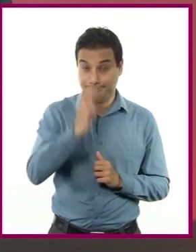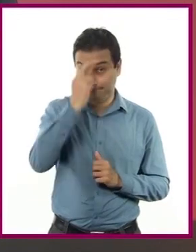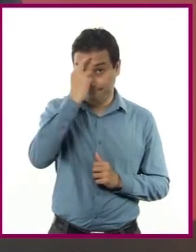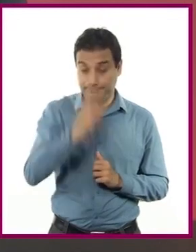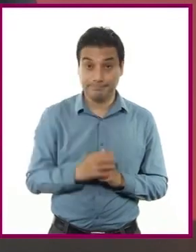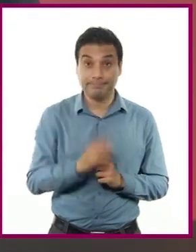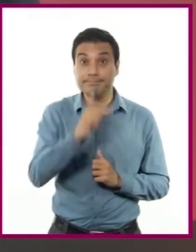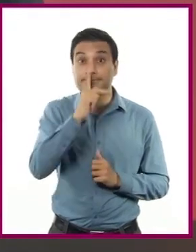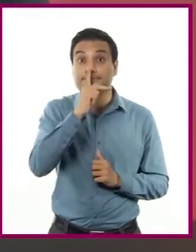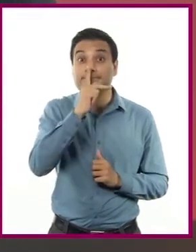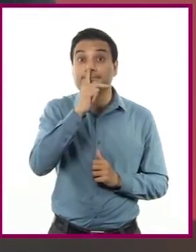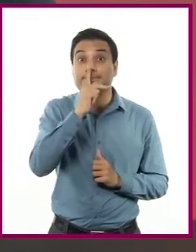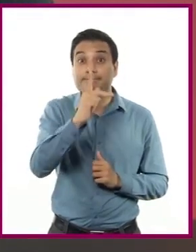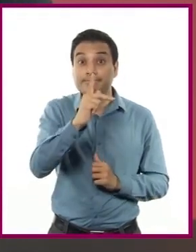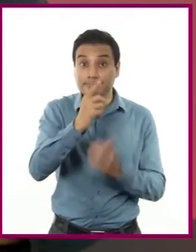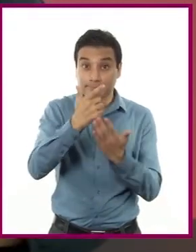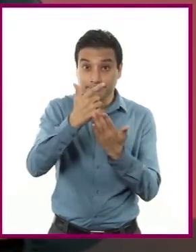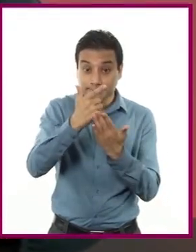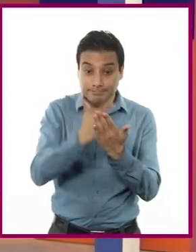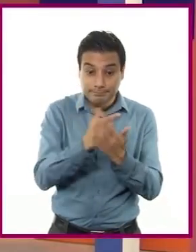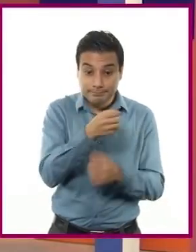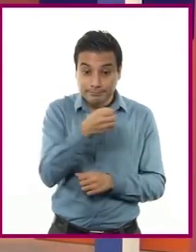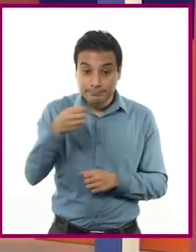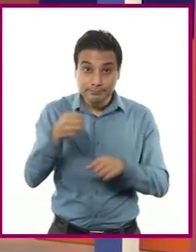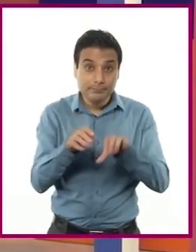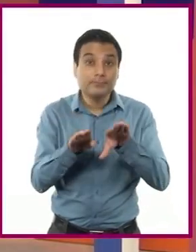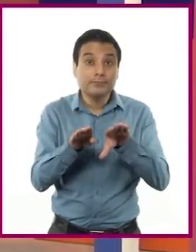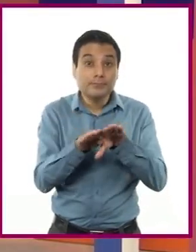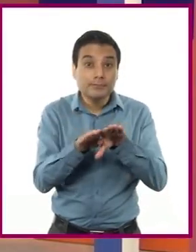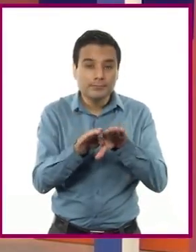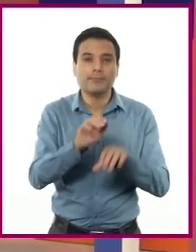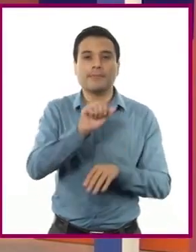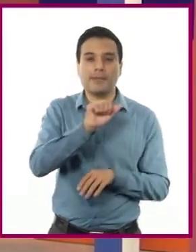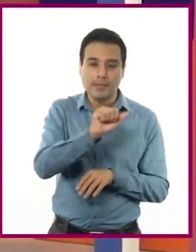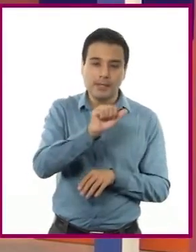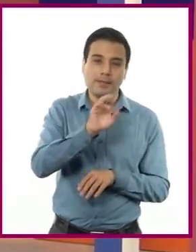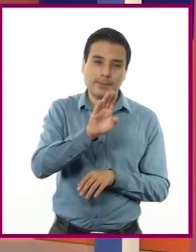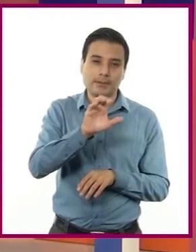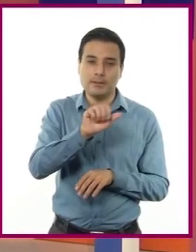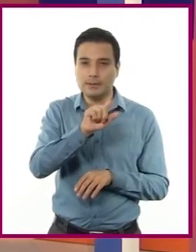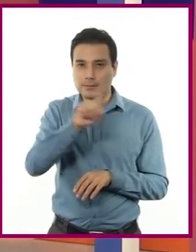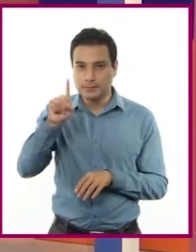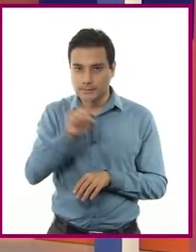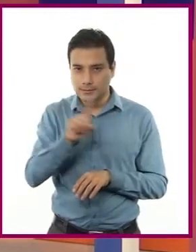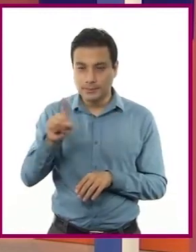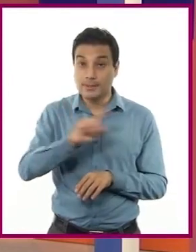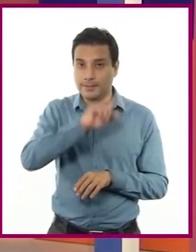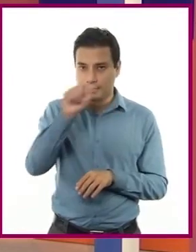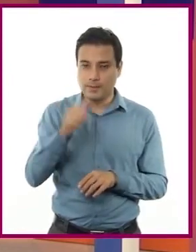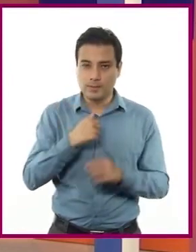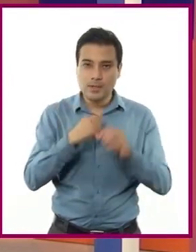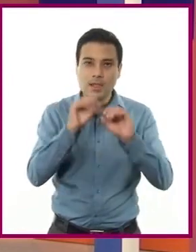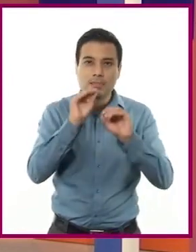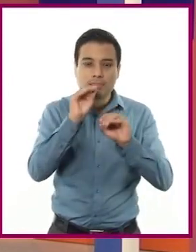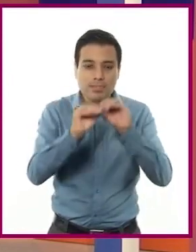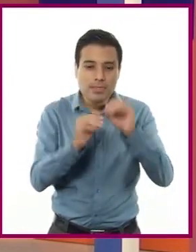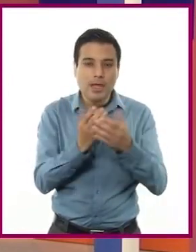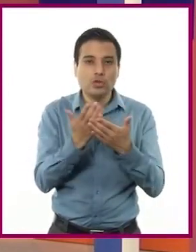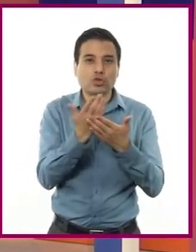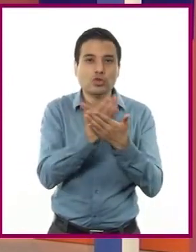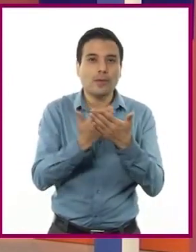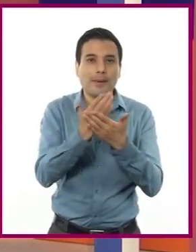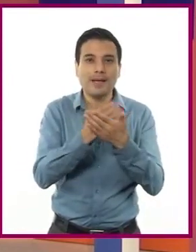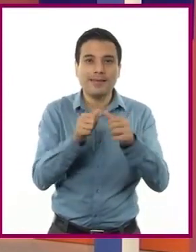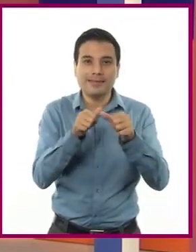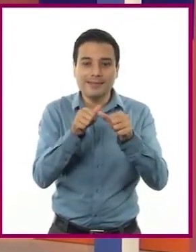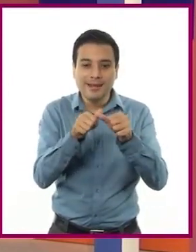sus palabras en orden alfabético. Posteriormente, elaboramos una sopa de letras con esas palabras